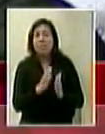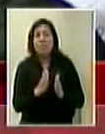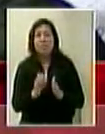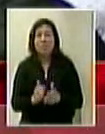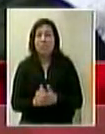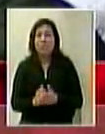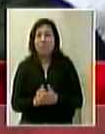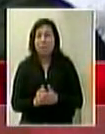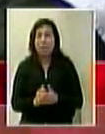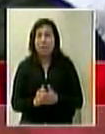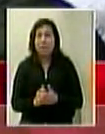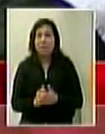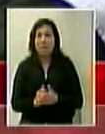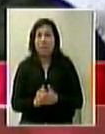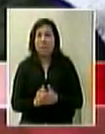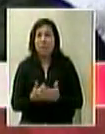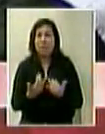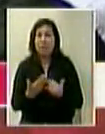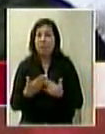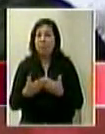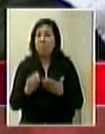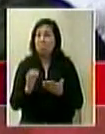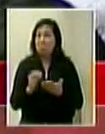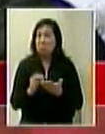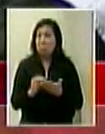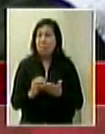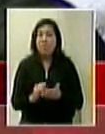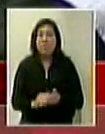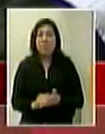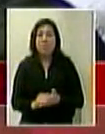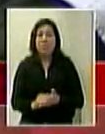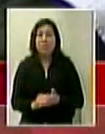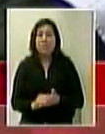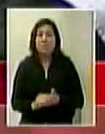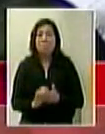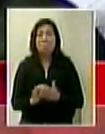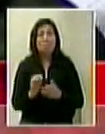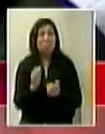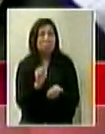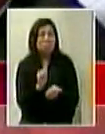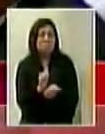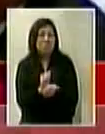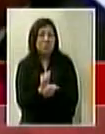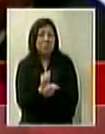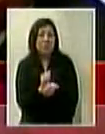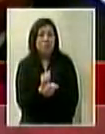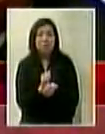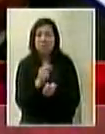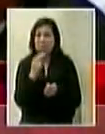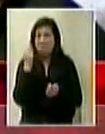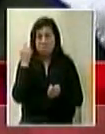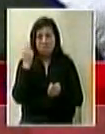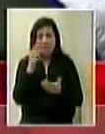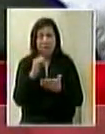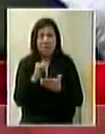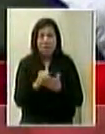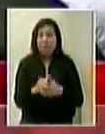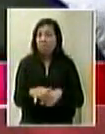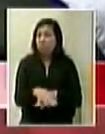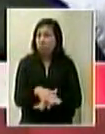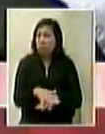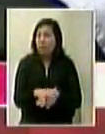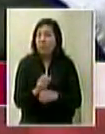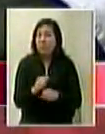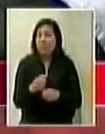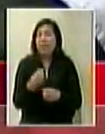sistémico a la habitualidad en las transgresiones en los establecimientos penitenciarios. Habrá que pensar en un tratamiento